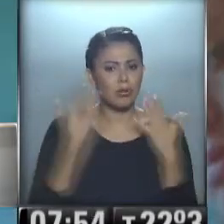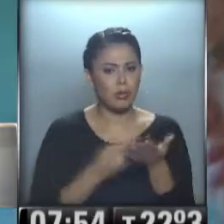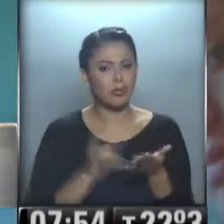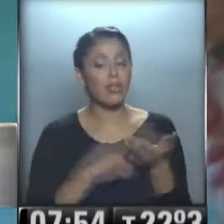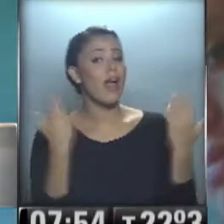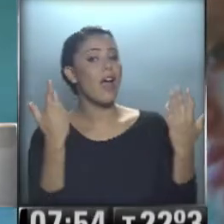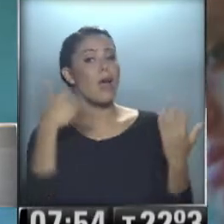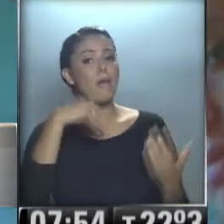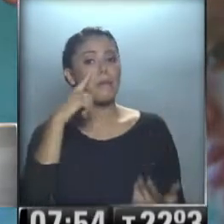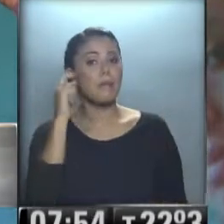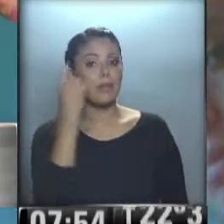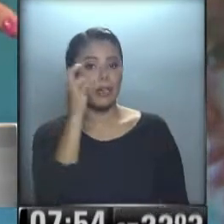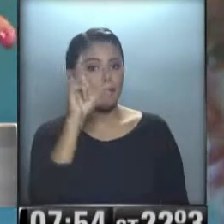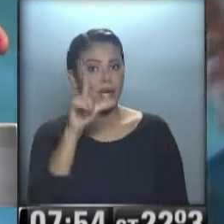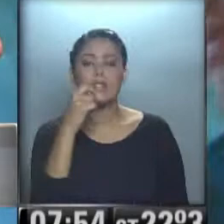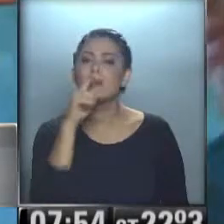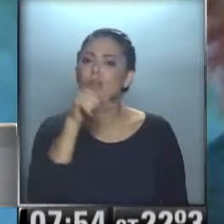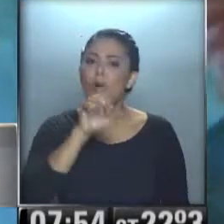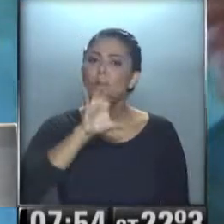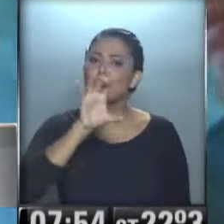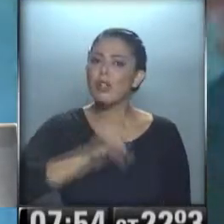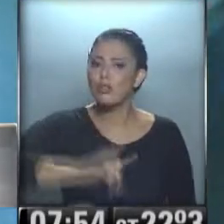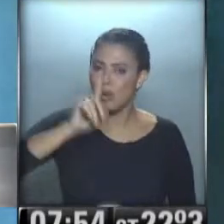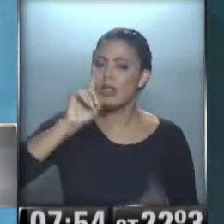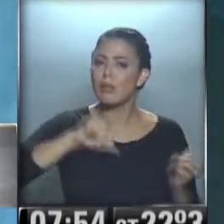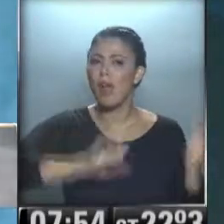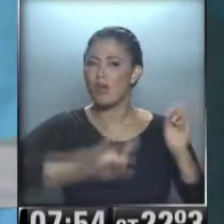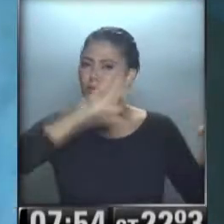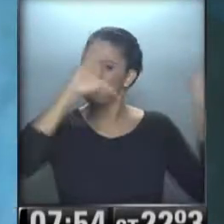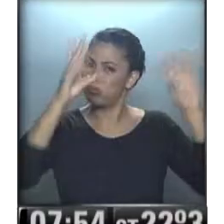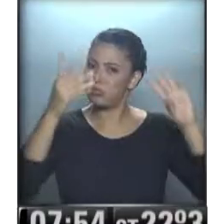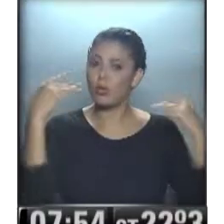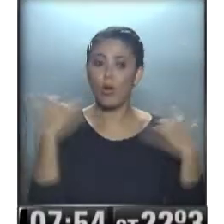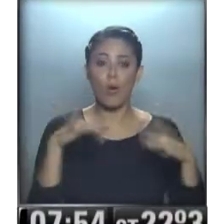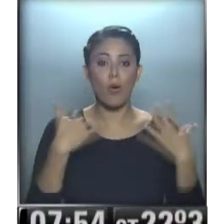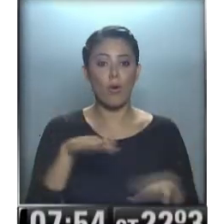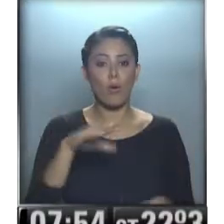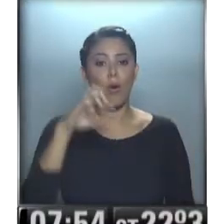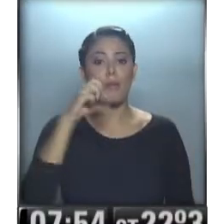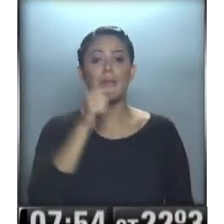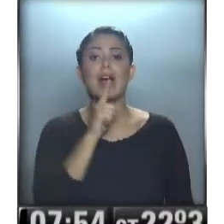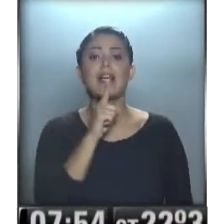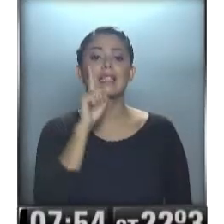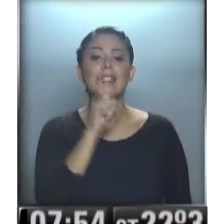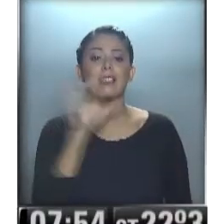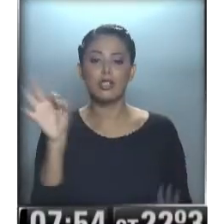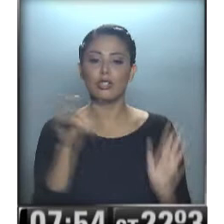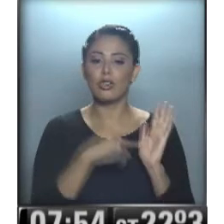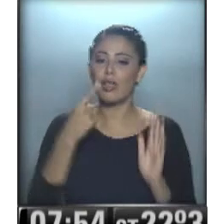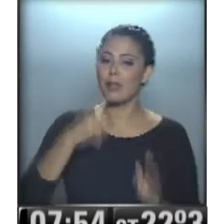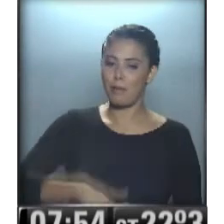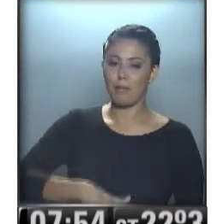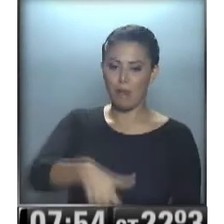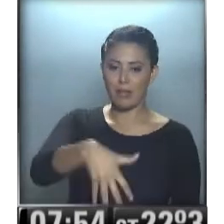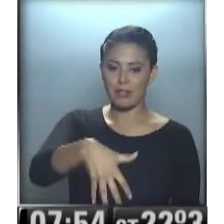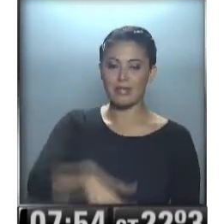sí, y si estás muy, muy en el norte, hasta inestable, Patito Ábalos también. Y trae panza, Patito